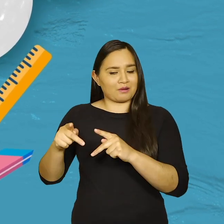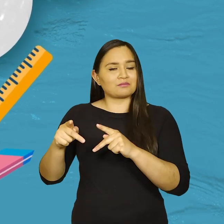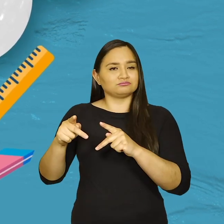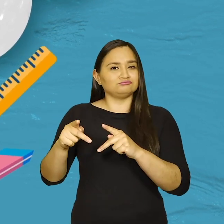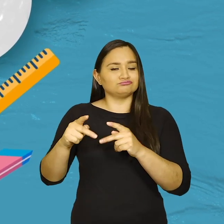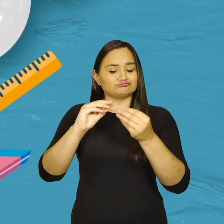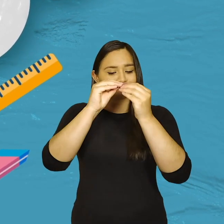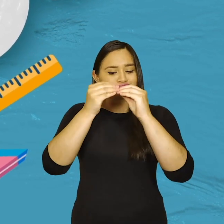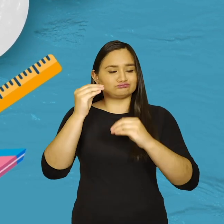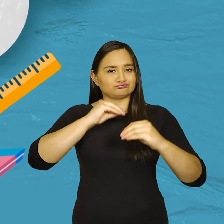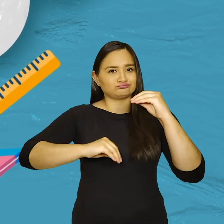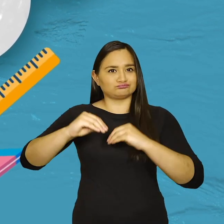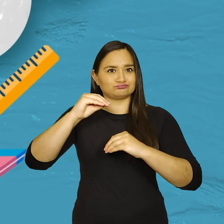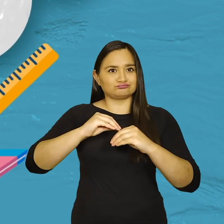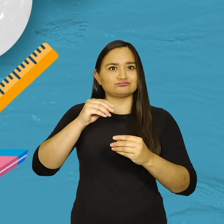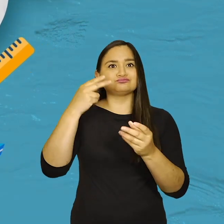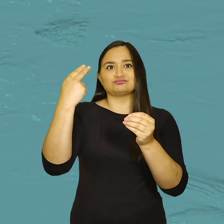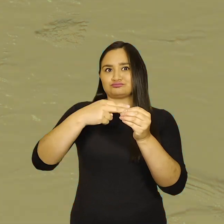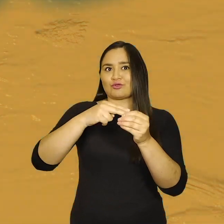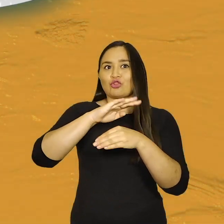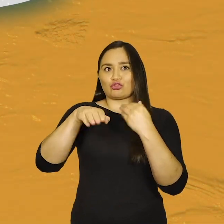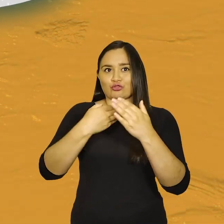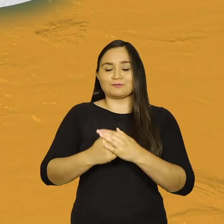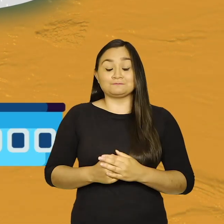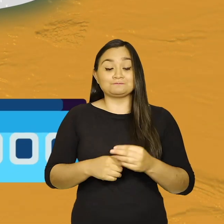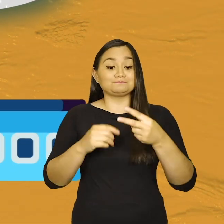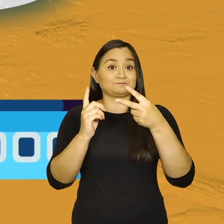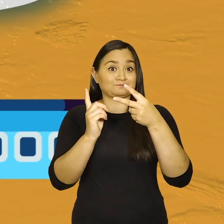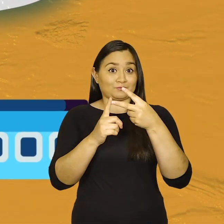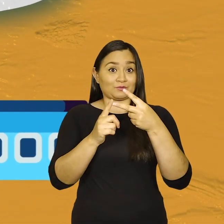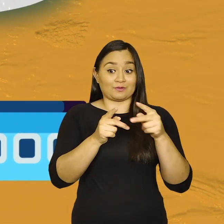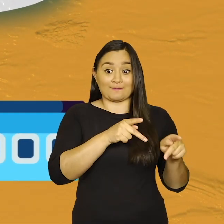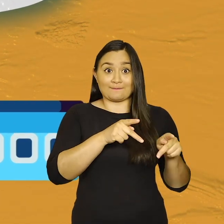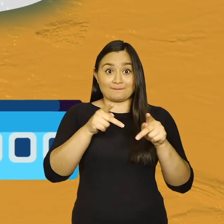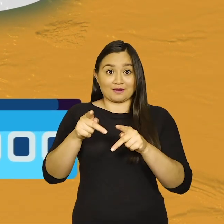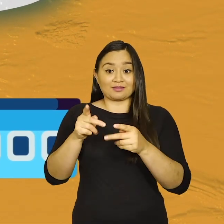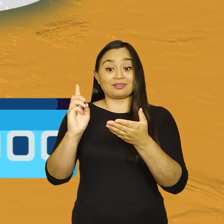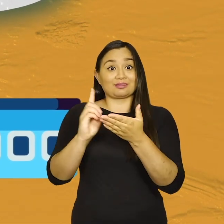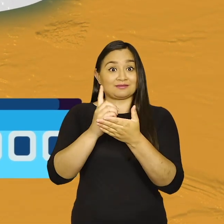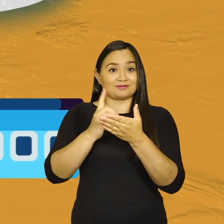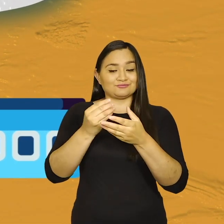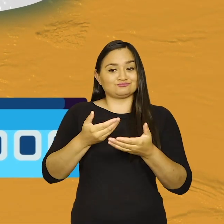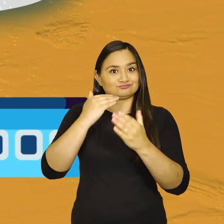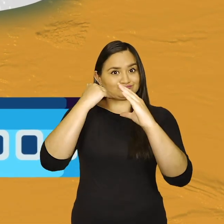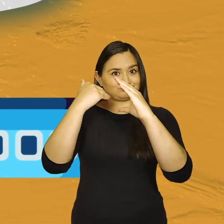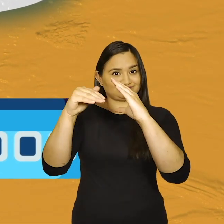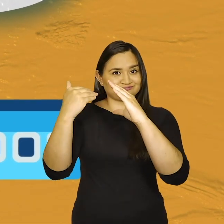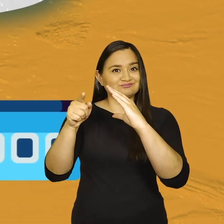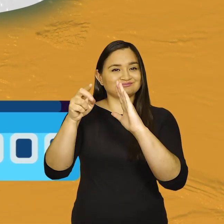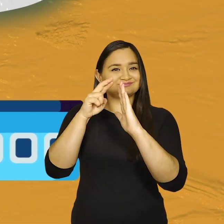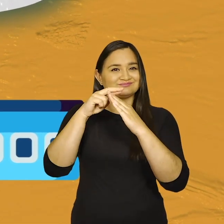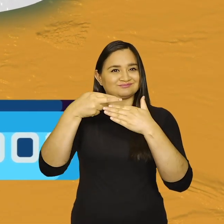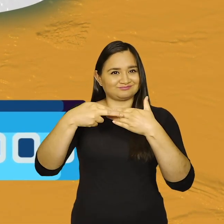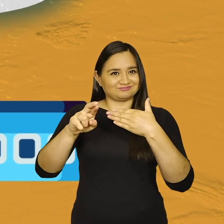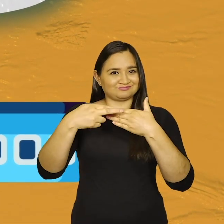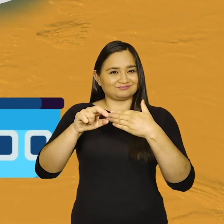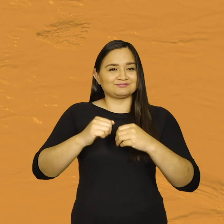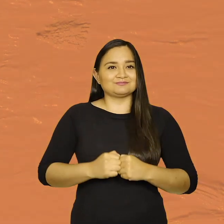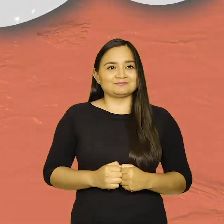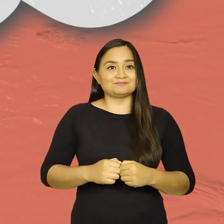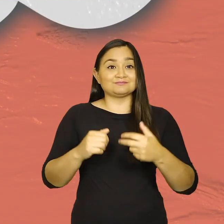la participación de todos sus miembros. 2. Entregamos este plan al Distrito Educativo para su